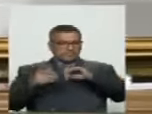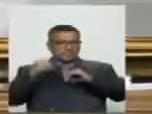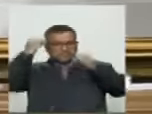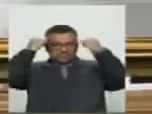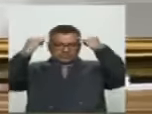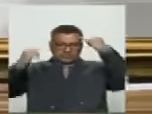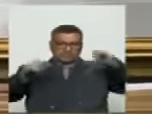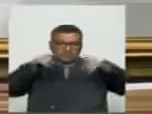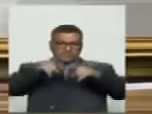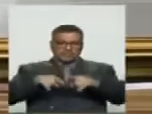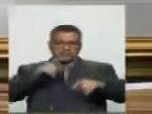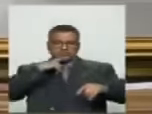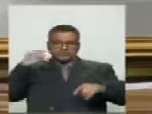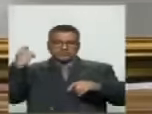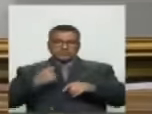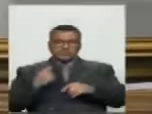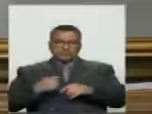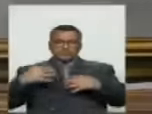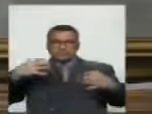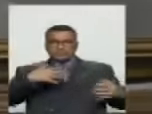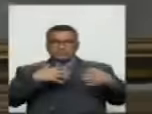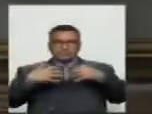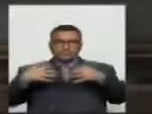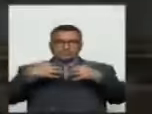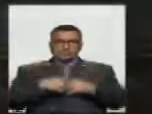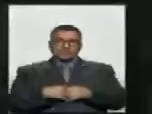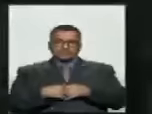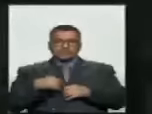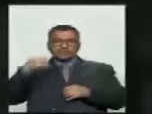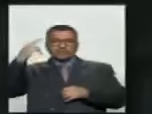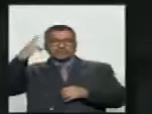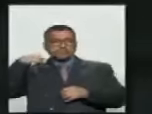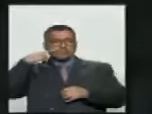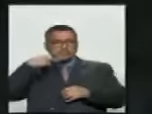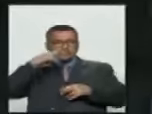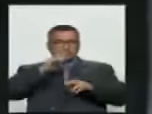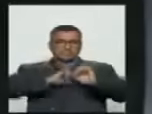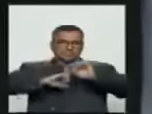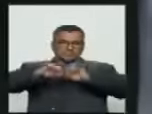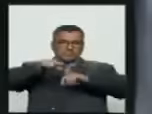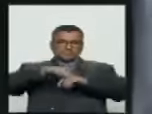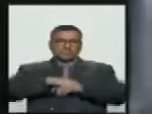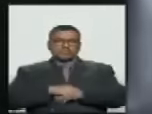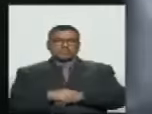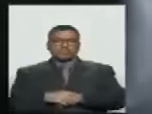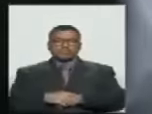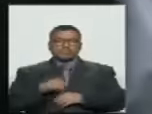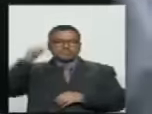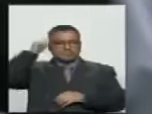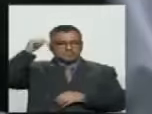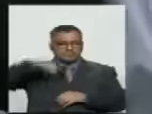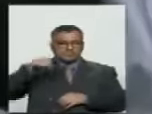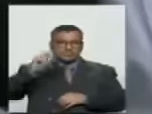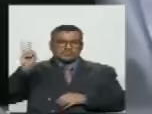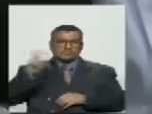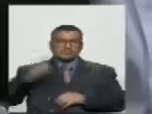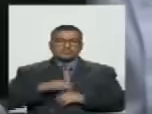ideología fascista de odio, de violencia, de racismo, de clasismo. Hoy en